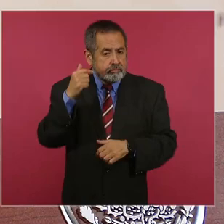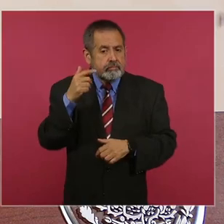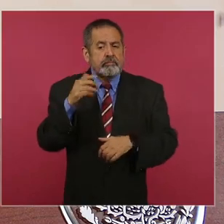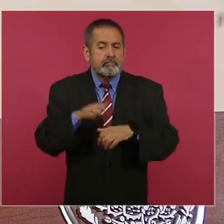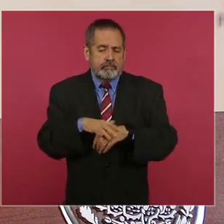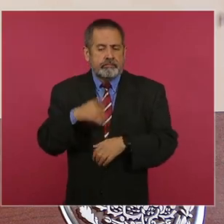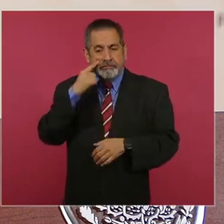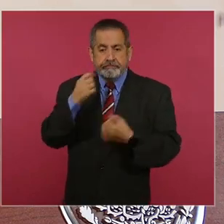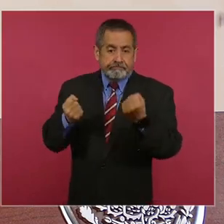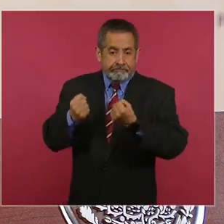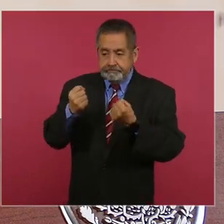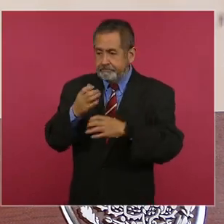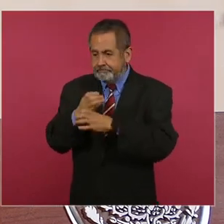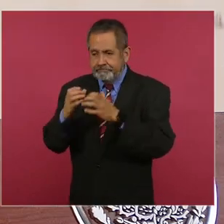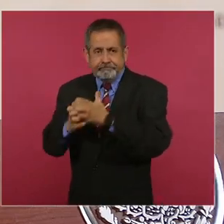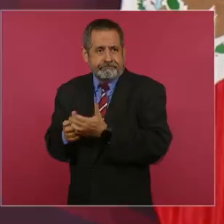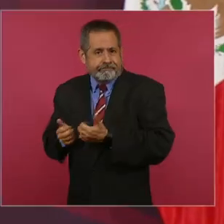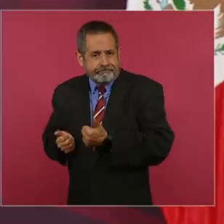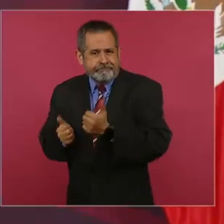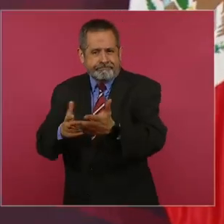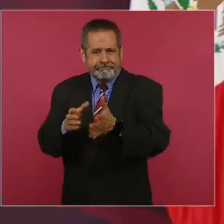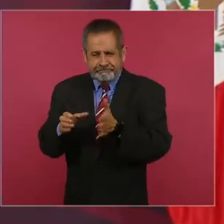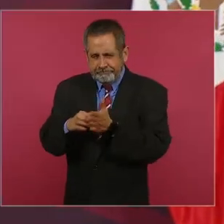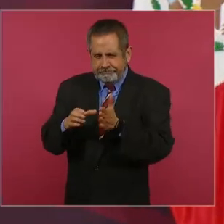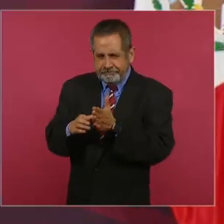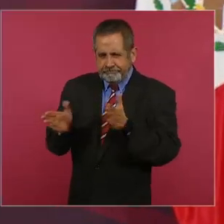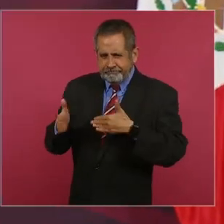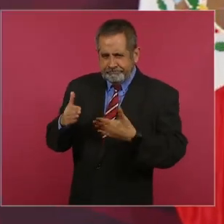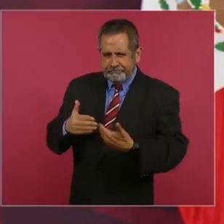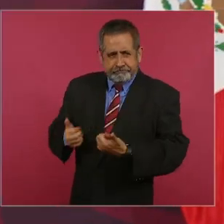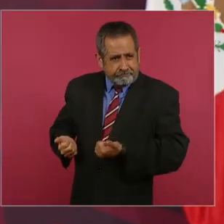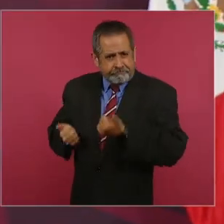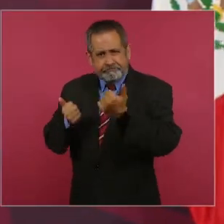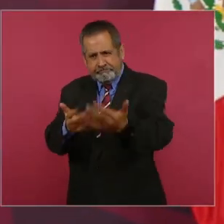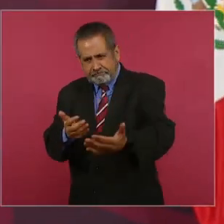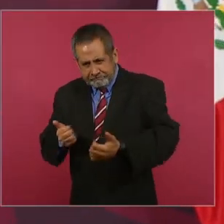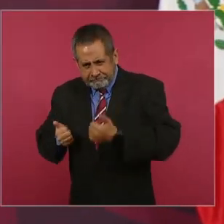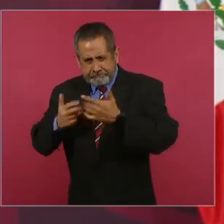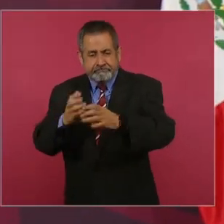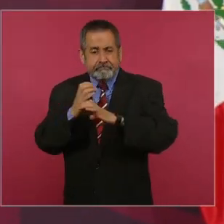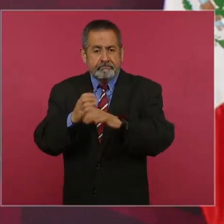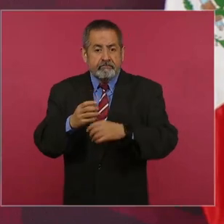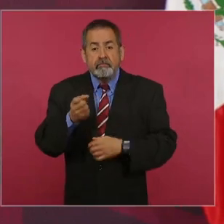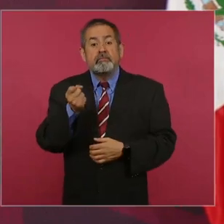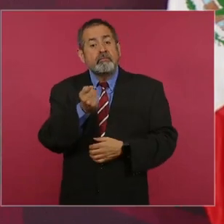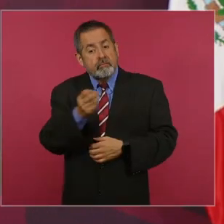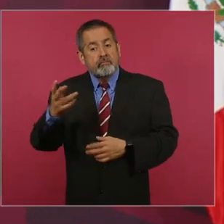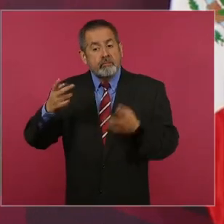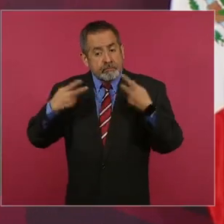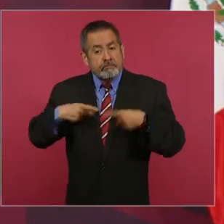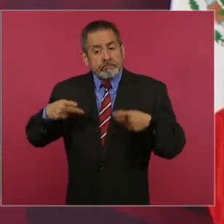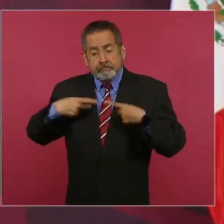caravanas con víveres y materiales va mucha gente